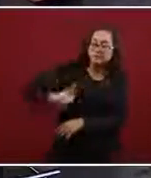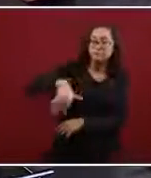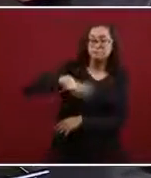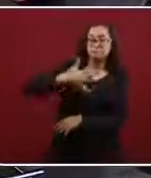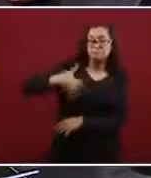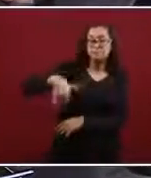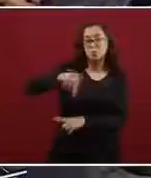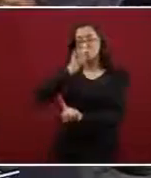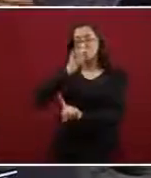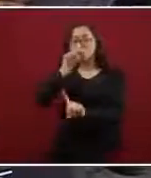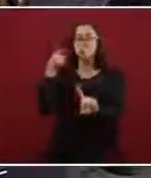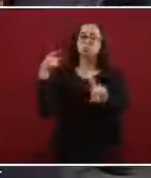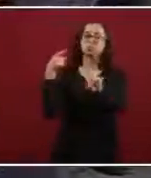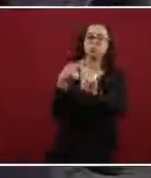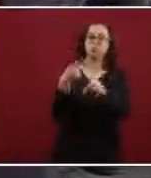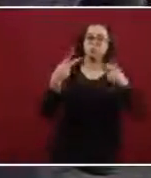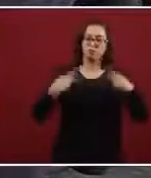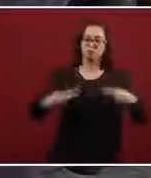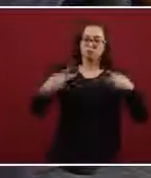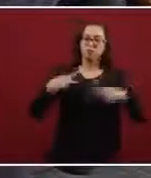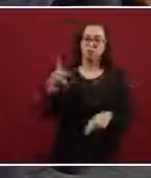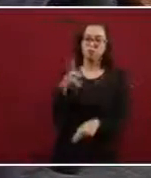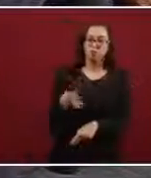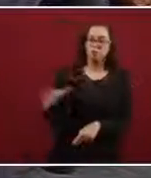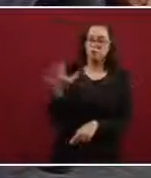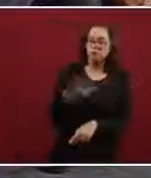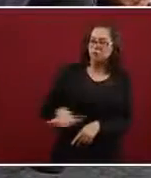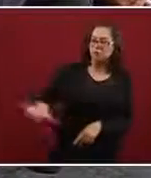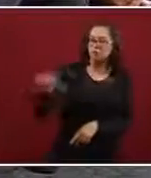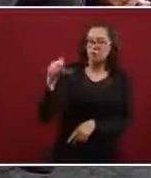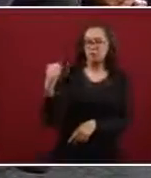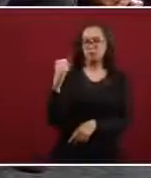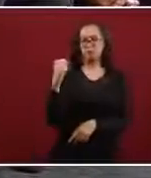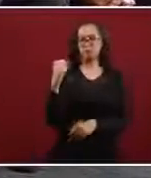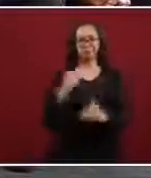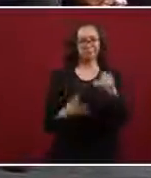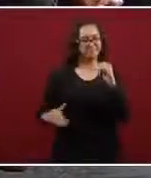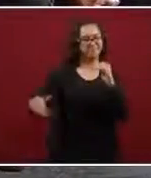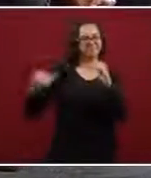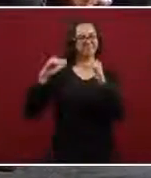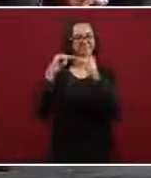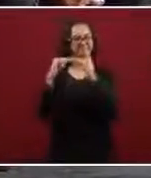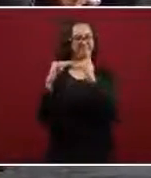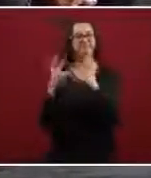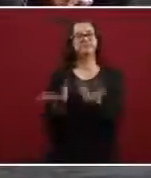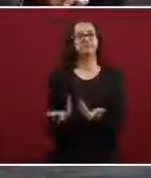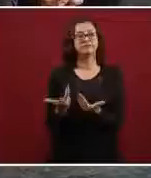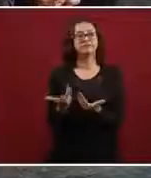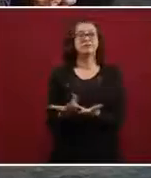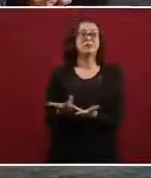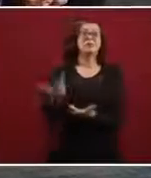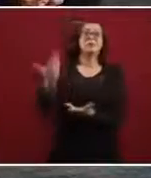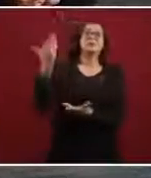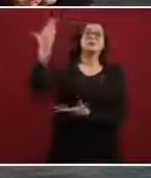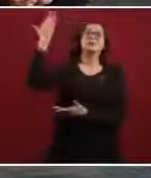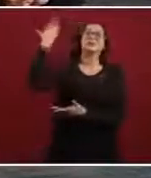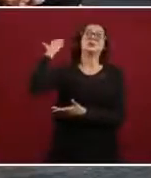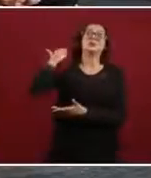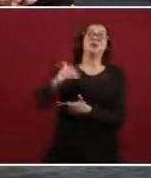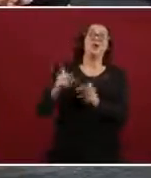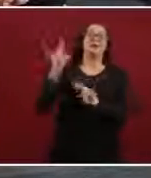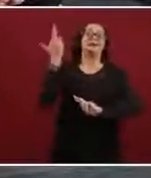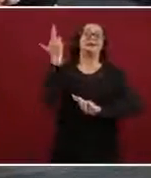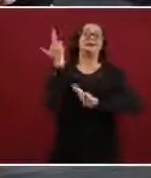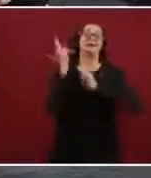que haya una auténtica democracia. Esa asignatura que quedó pendiente